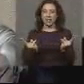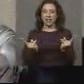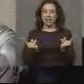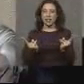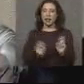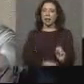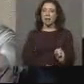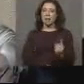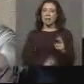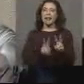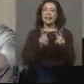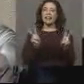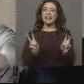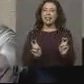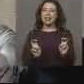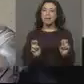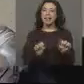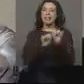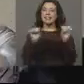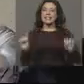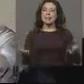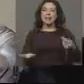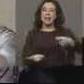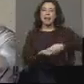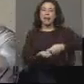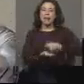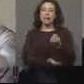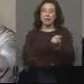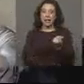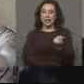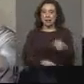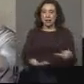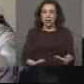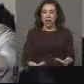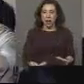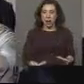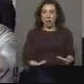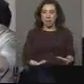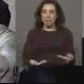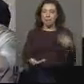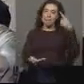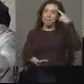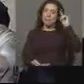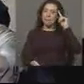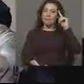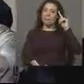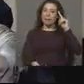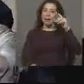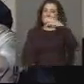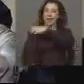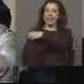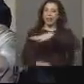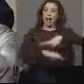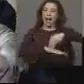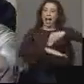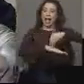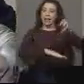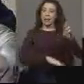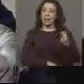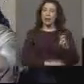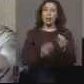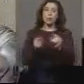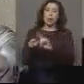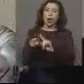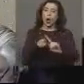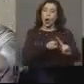La primera tiene que ver con el sistema de financiamiento actual. Para una región como Arica y Parinacota y para muchas